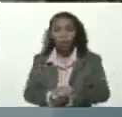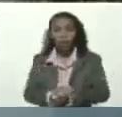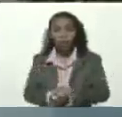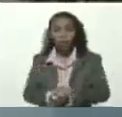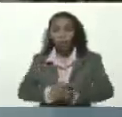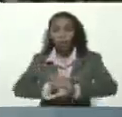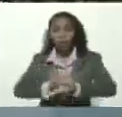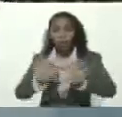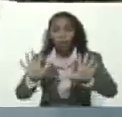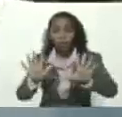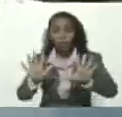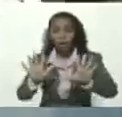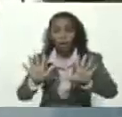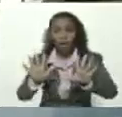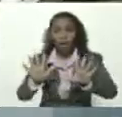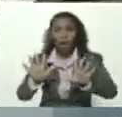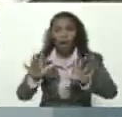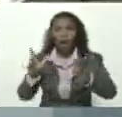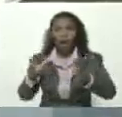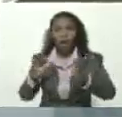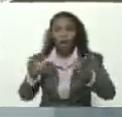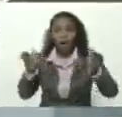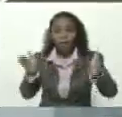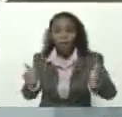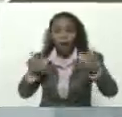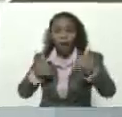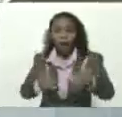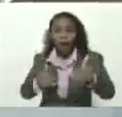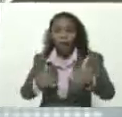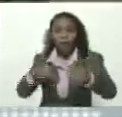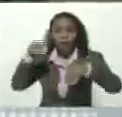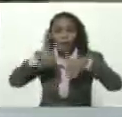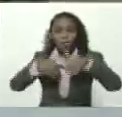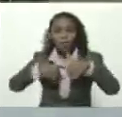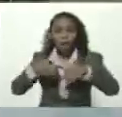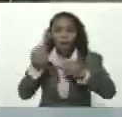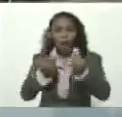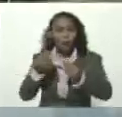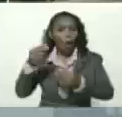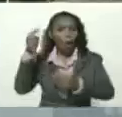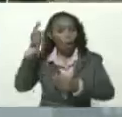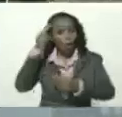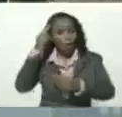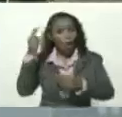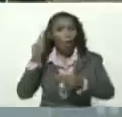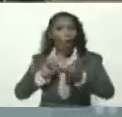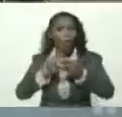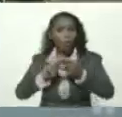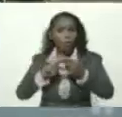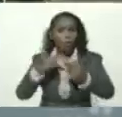Ya los cotillones electorales, como conocemos, parte del material